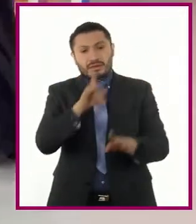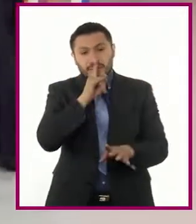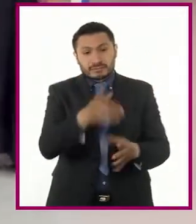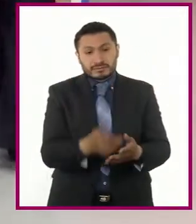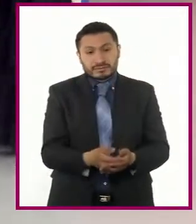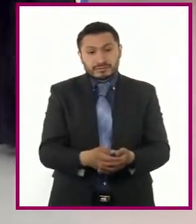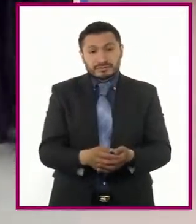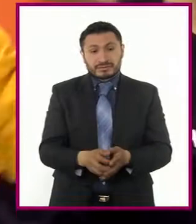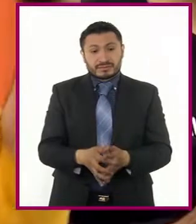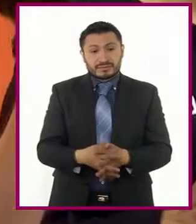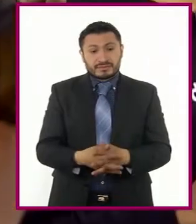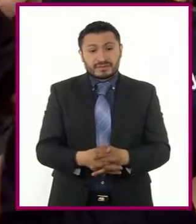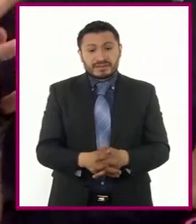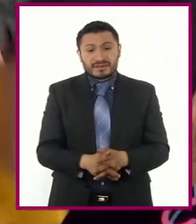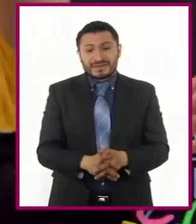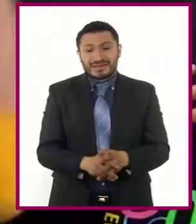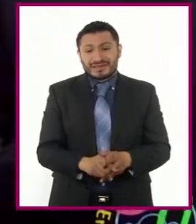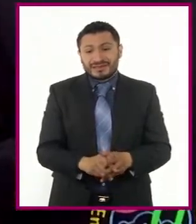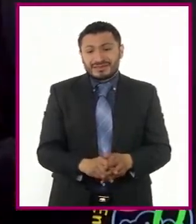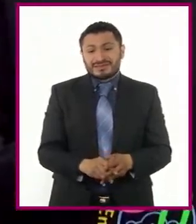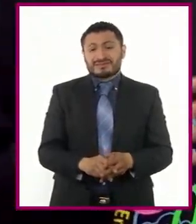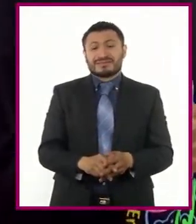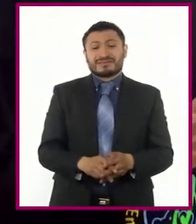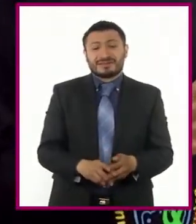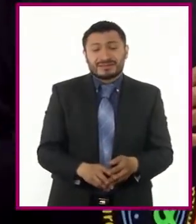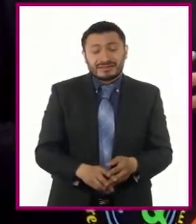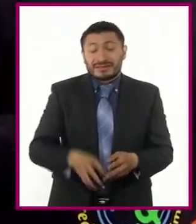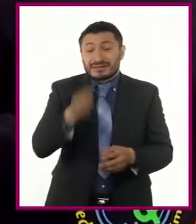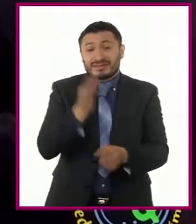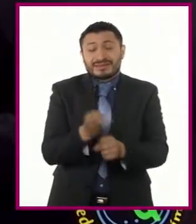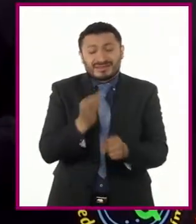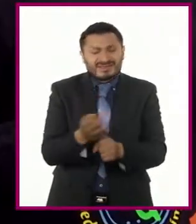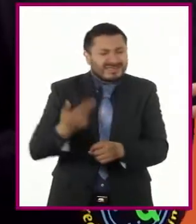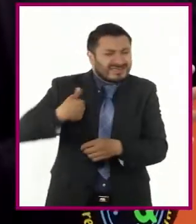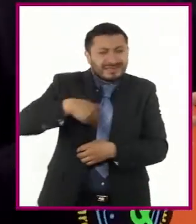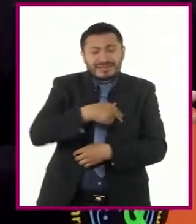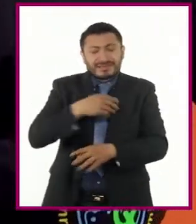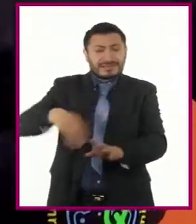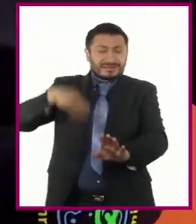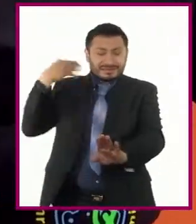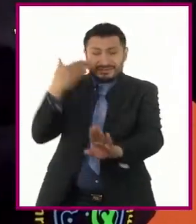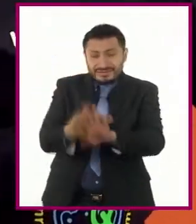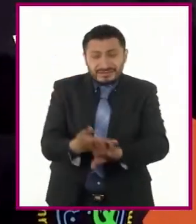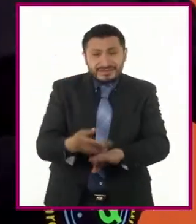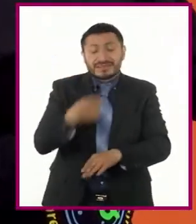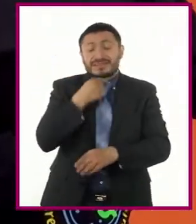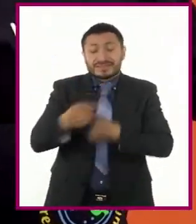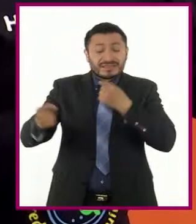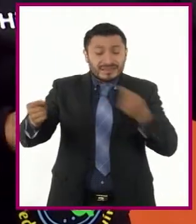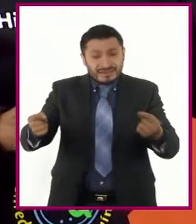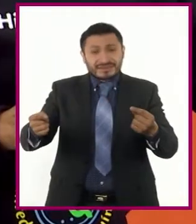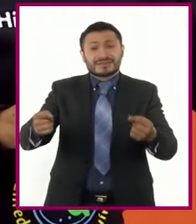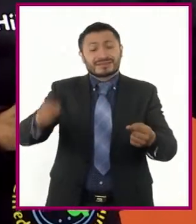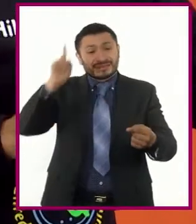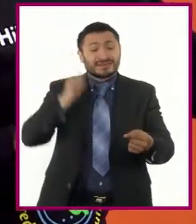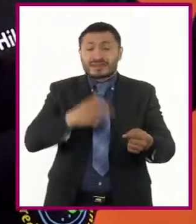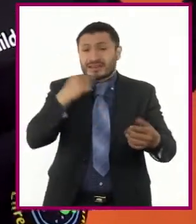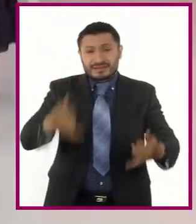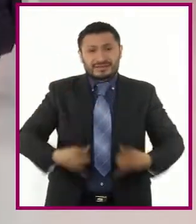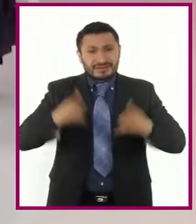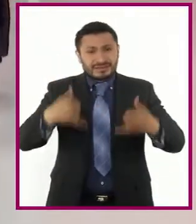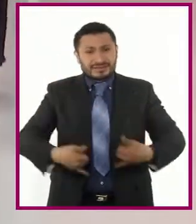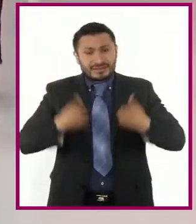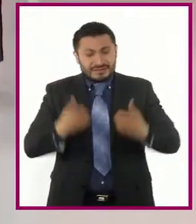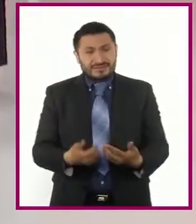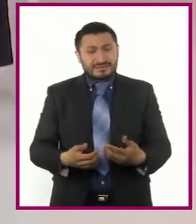¡Así es! De este modo estropearemos la asignatura para que las niñas, niños y también los adolescentes lo